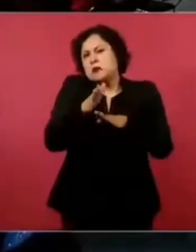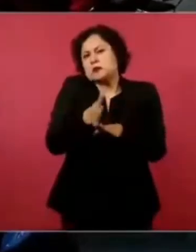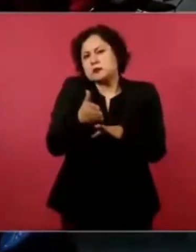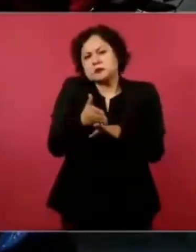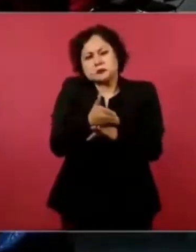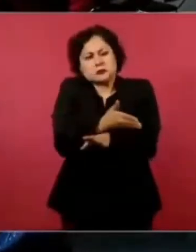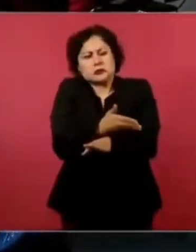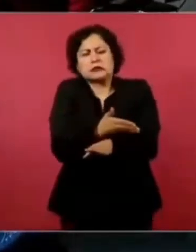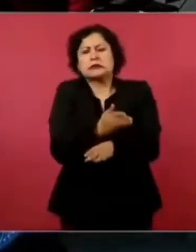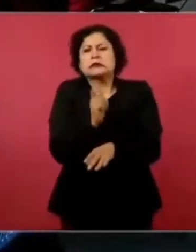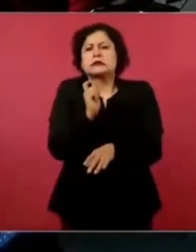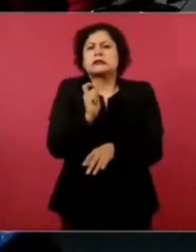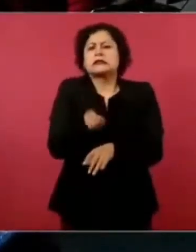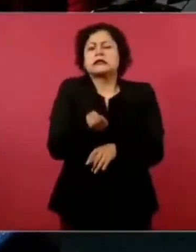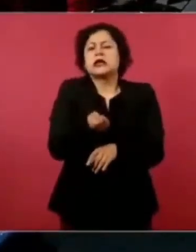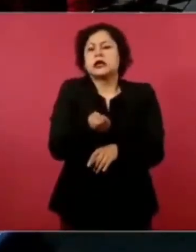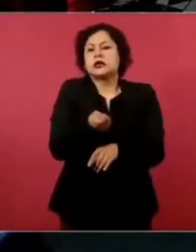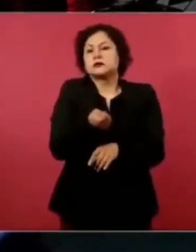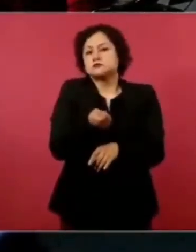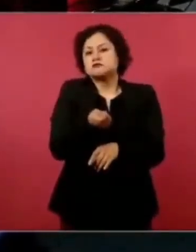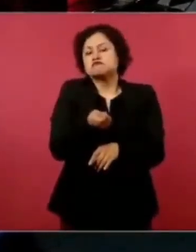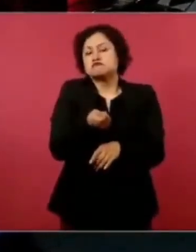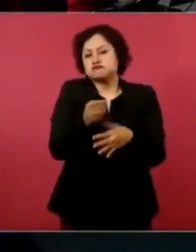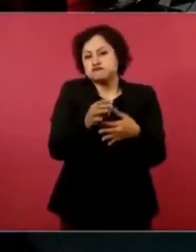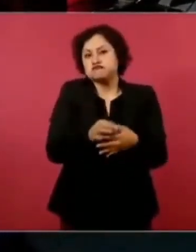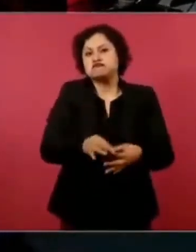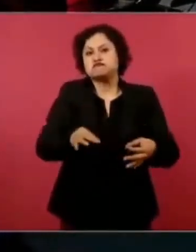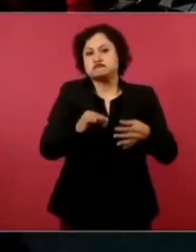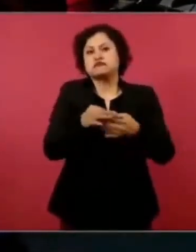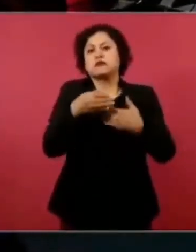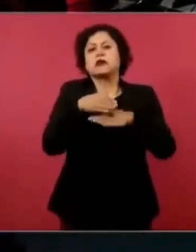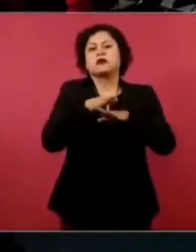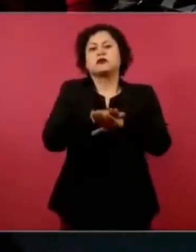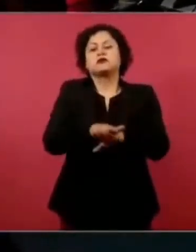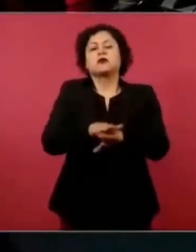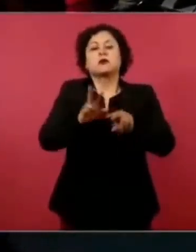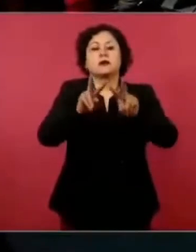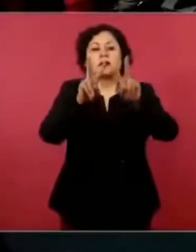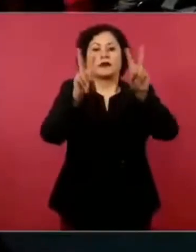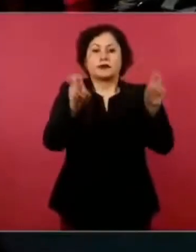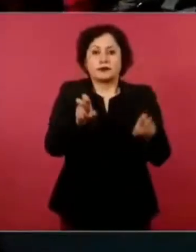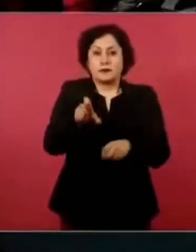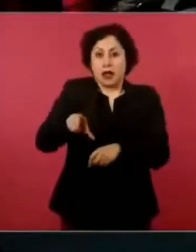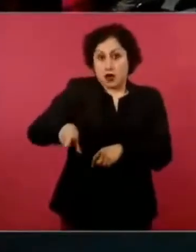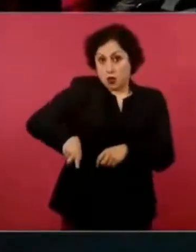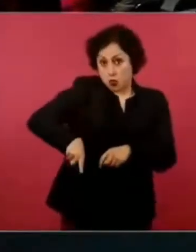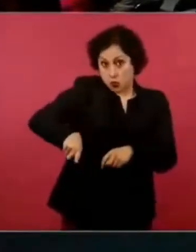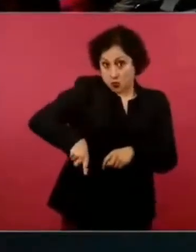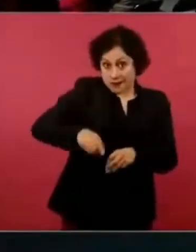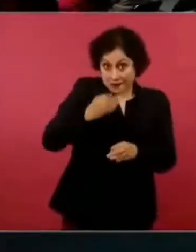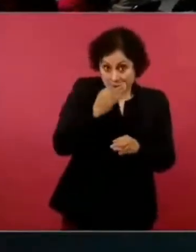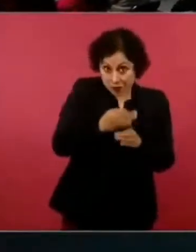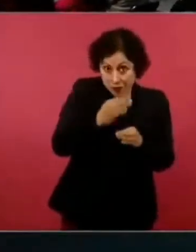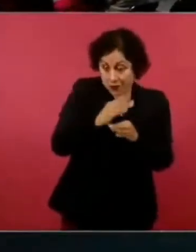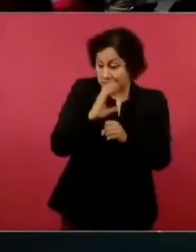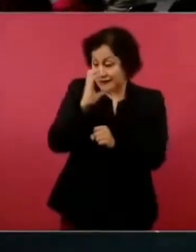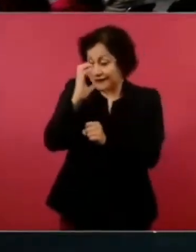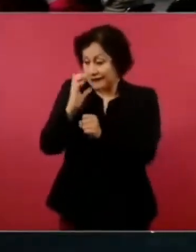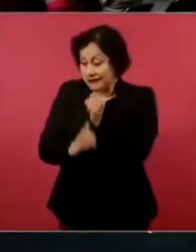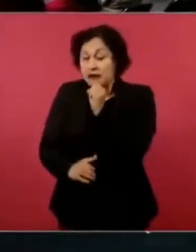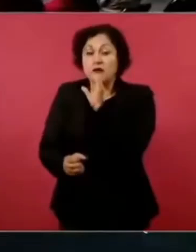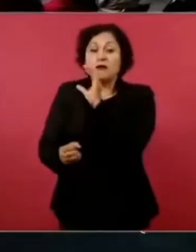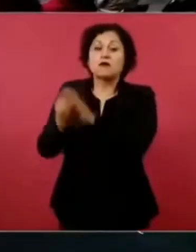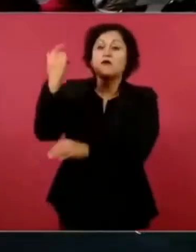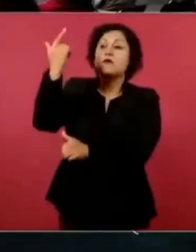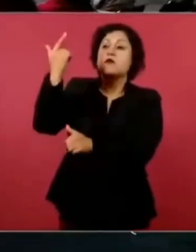días respecto de la relación entre el gobierno, pues ya en unos meses saliente, y el gobierno entrante de la virtual presidenta electa